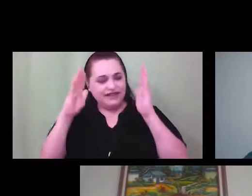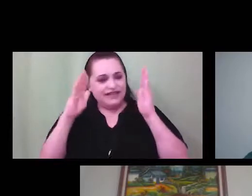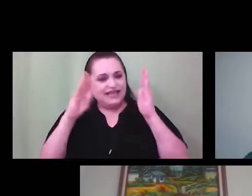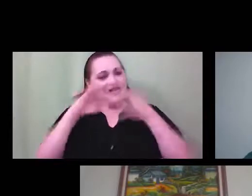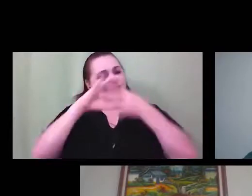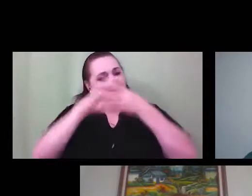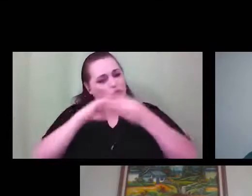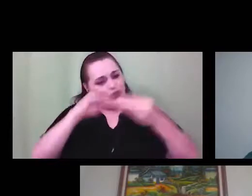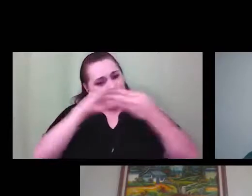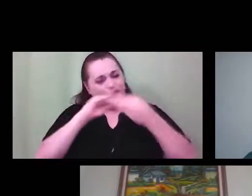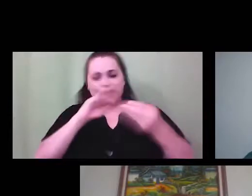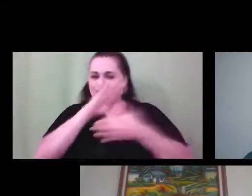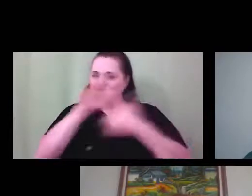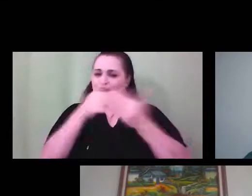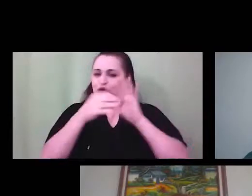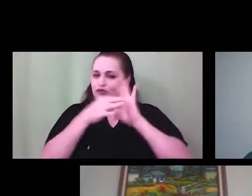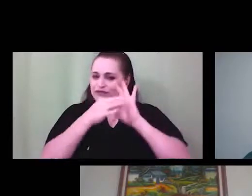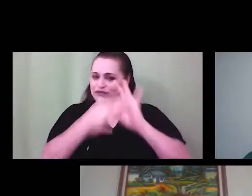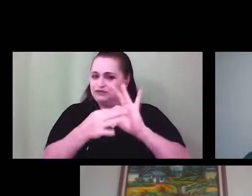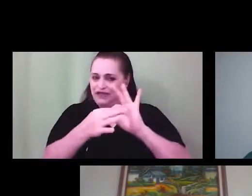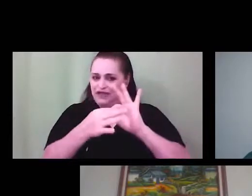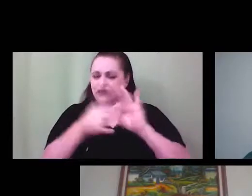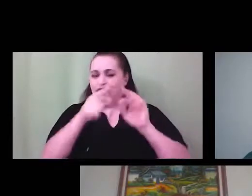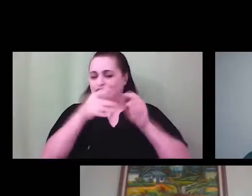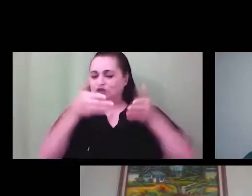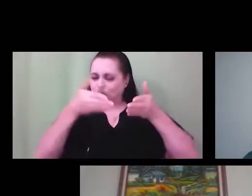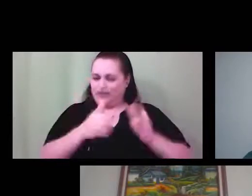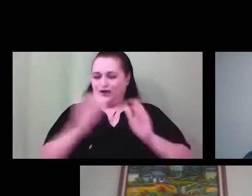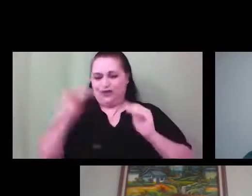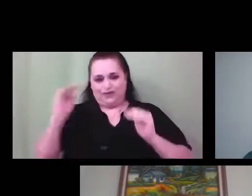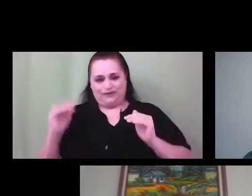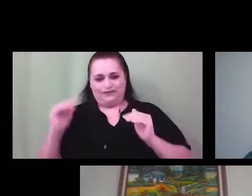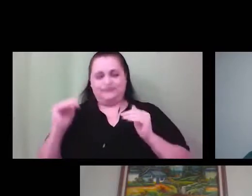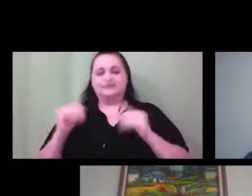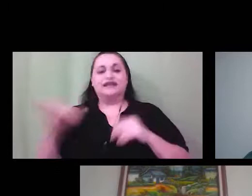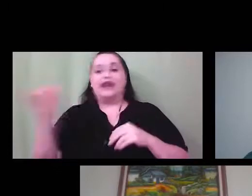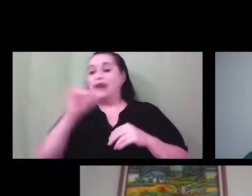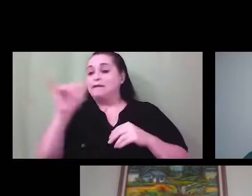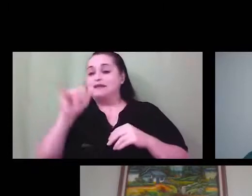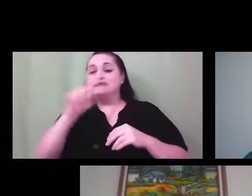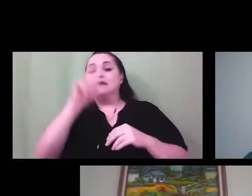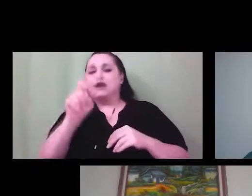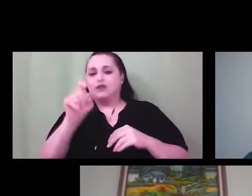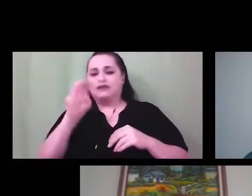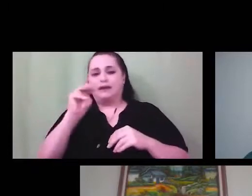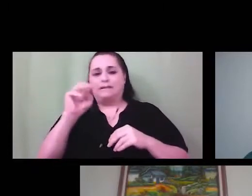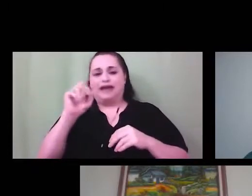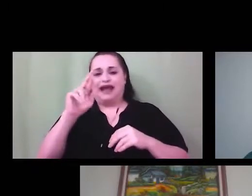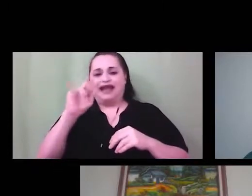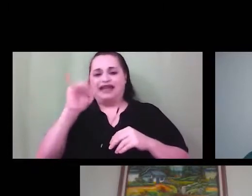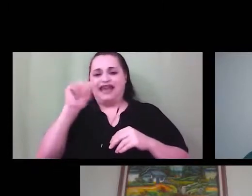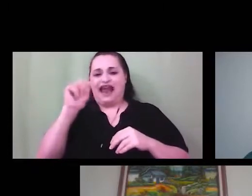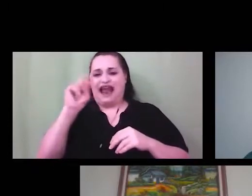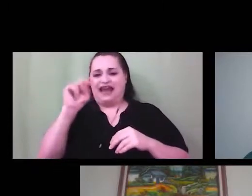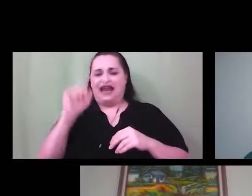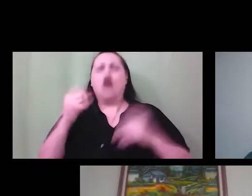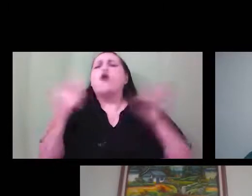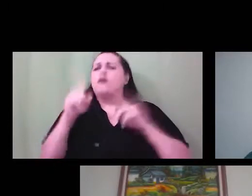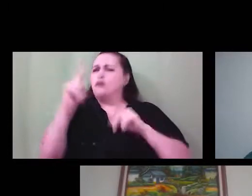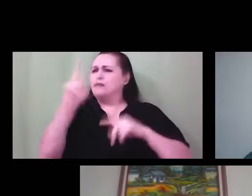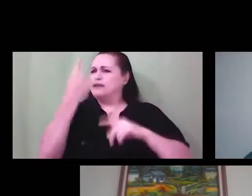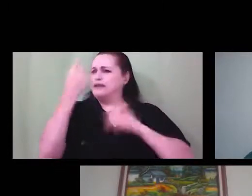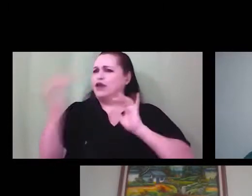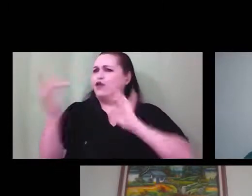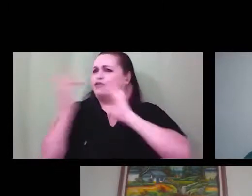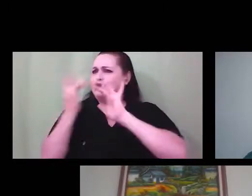lo comentado respecto a su pequeñito. Vamos a hacerle la misma pregunta a Mariana. Mariana, ¿cómo fue ese primer contacto con los